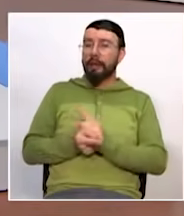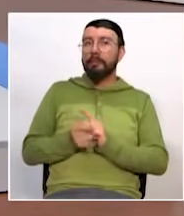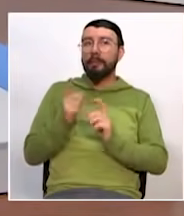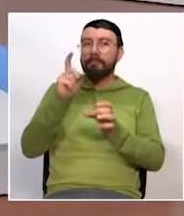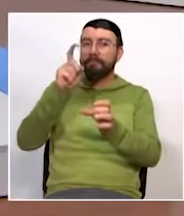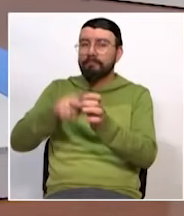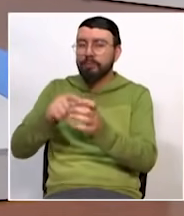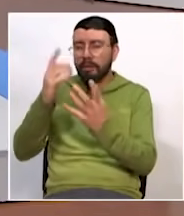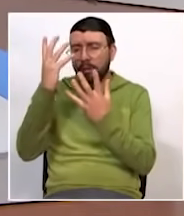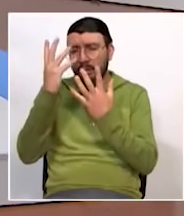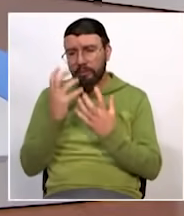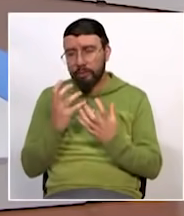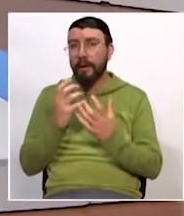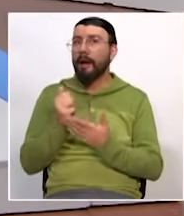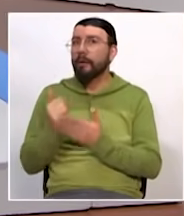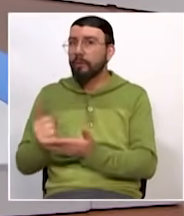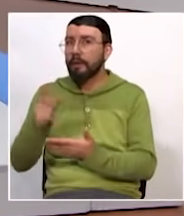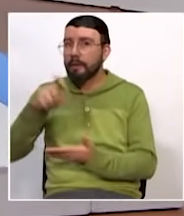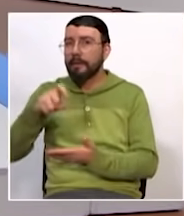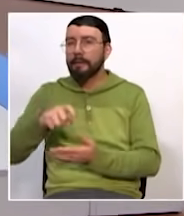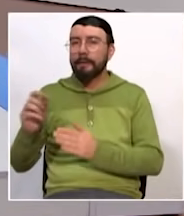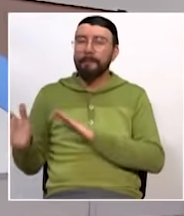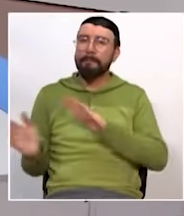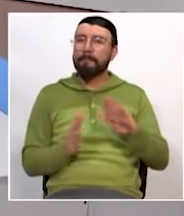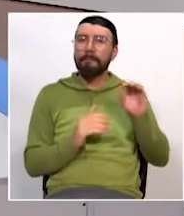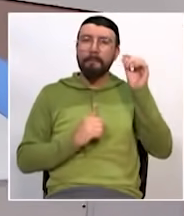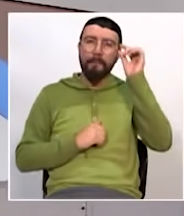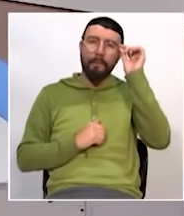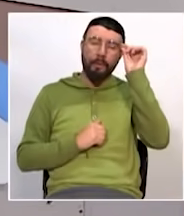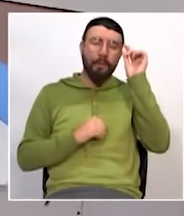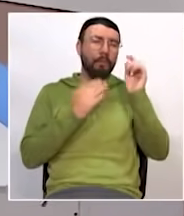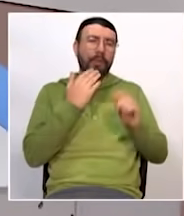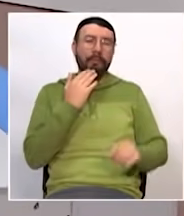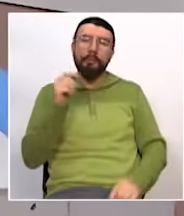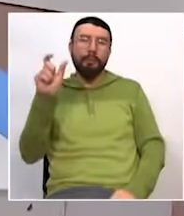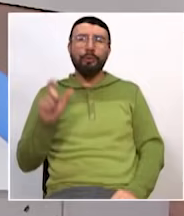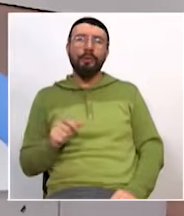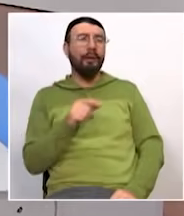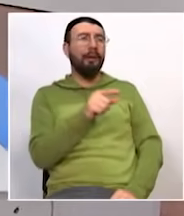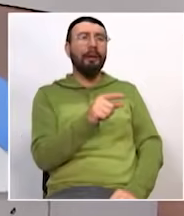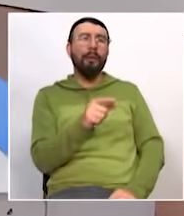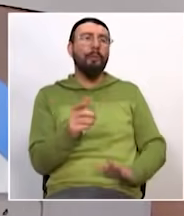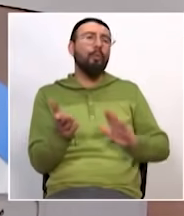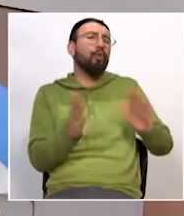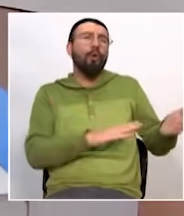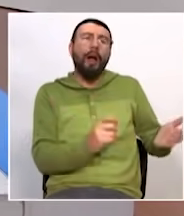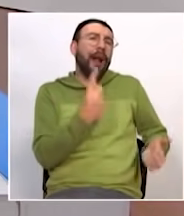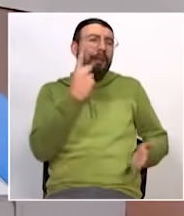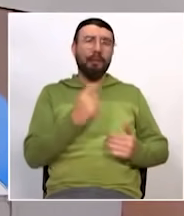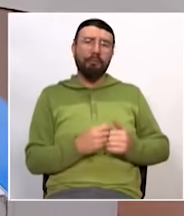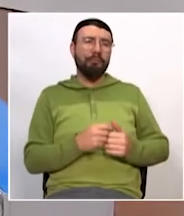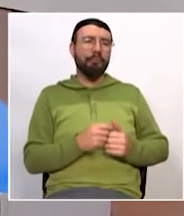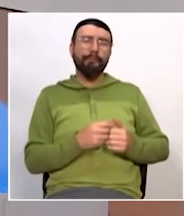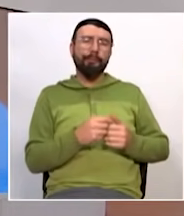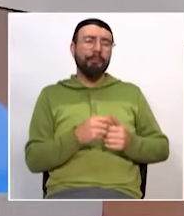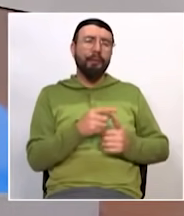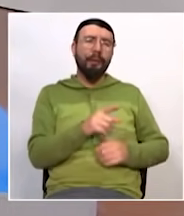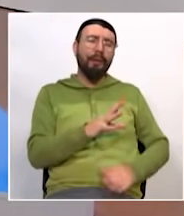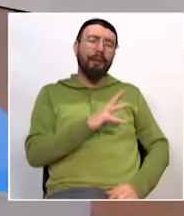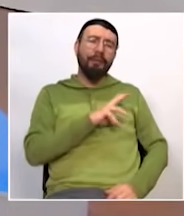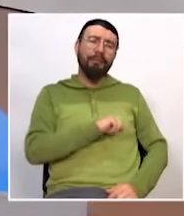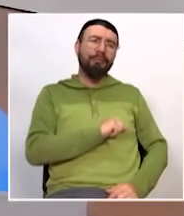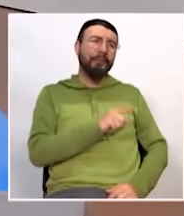a ver en un cuadro por ejemplo cuando alguien pierde un ser querido por aquellos esta circunstancia físicamente como sea